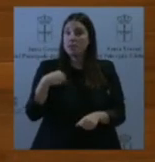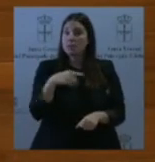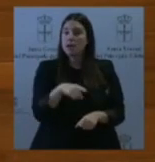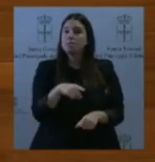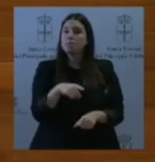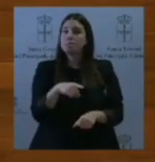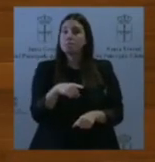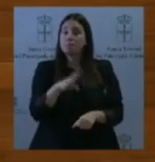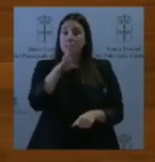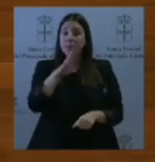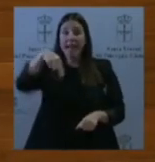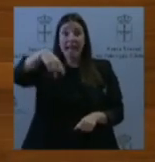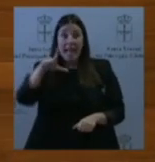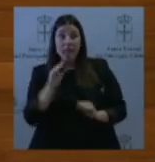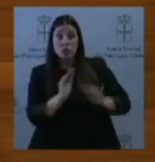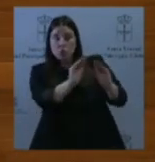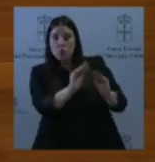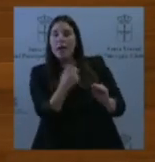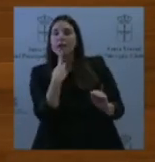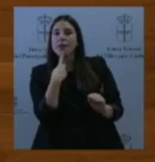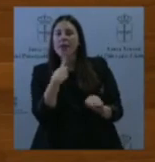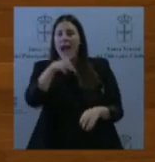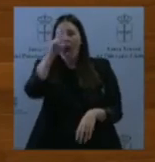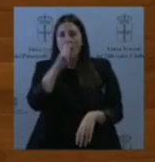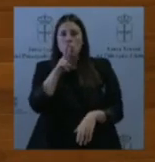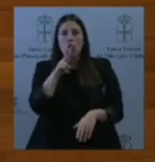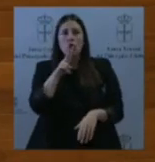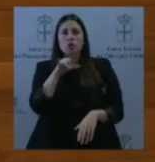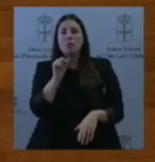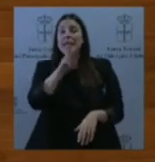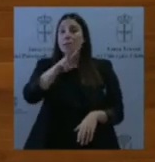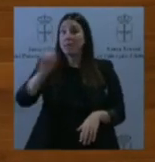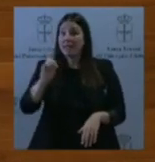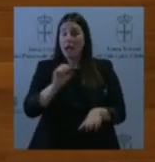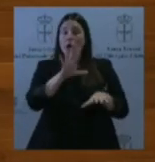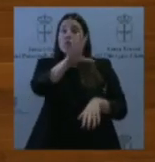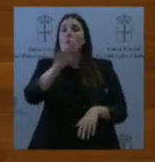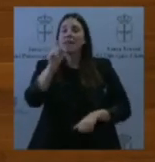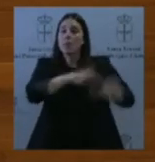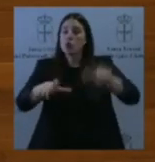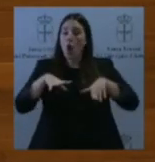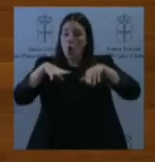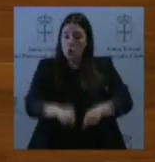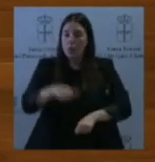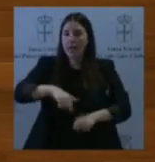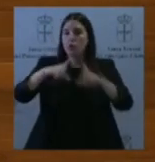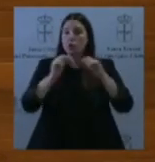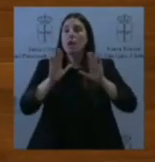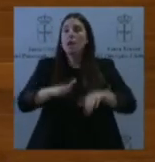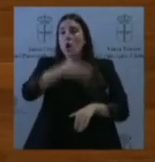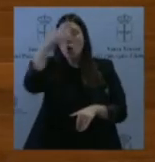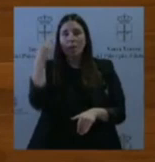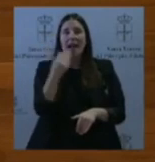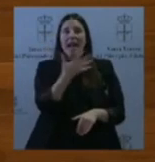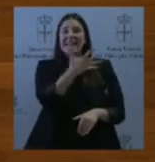plantea que en el año 2020 hubo 50 ocupaciones en Asturias, pero se olvida de que hubo más de 500 desahucios. Y sobre